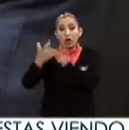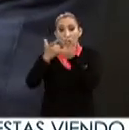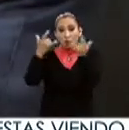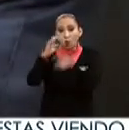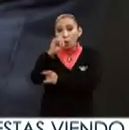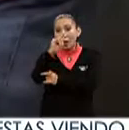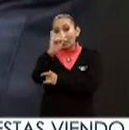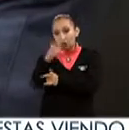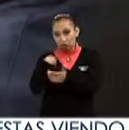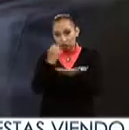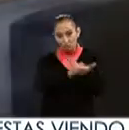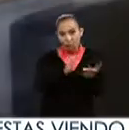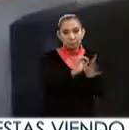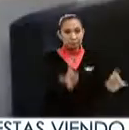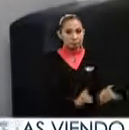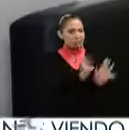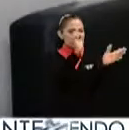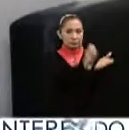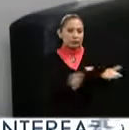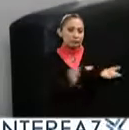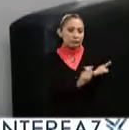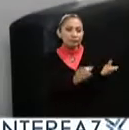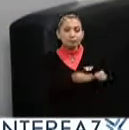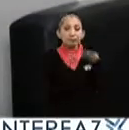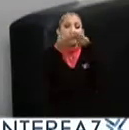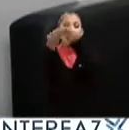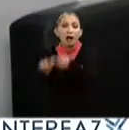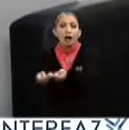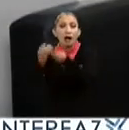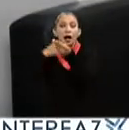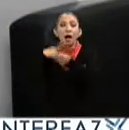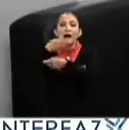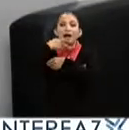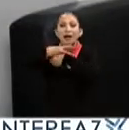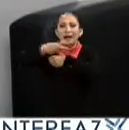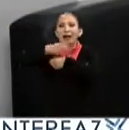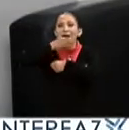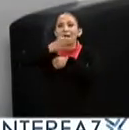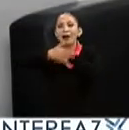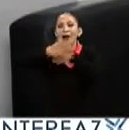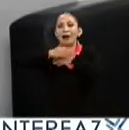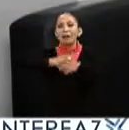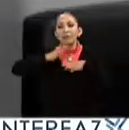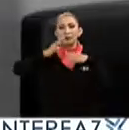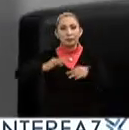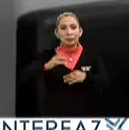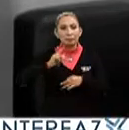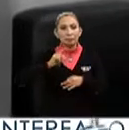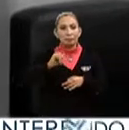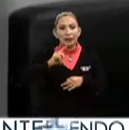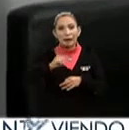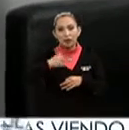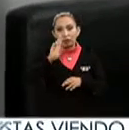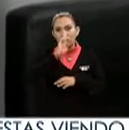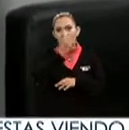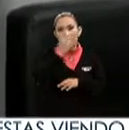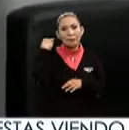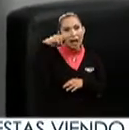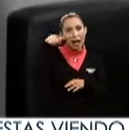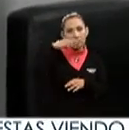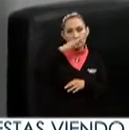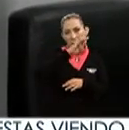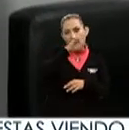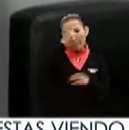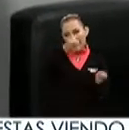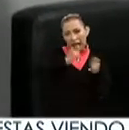tenía escritos casi que por accidente a una convocatoria de la Fundación para las Letras Mexicanas y la Universidad Veracruzana. Era una